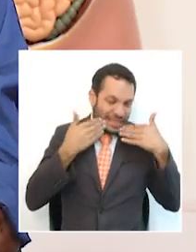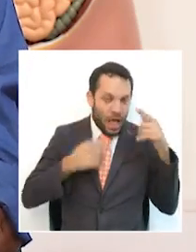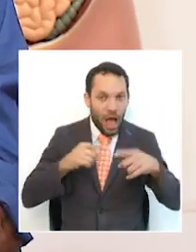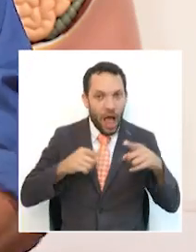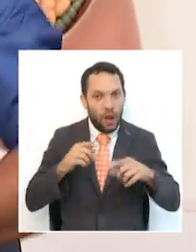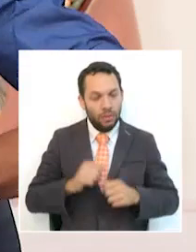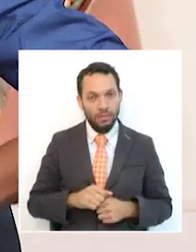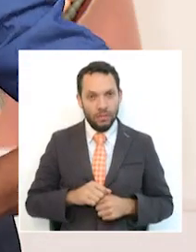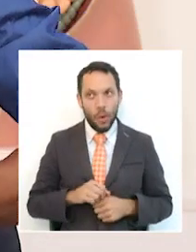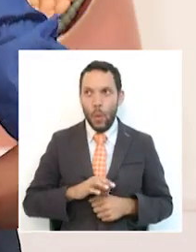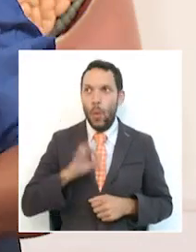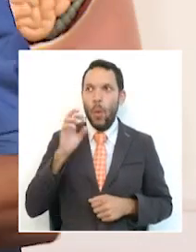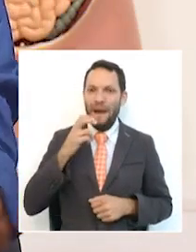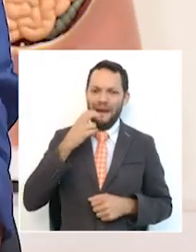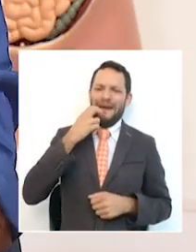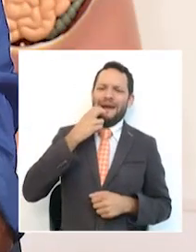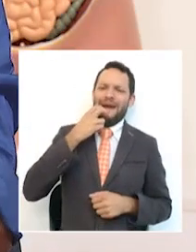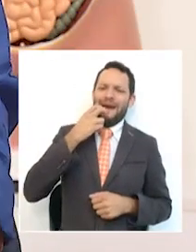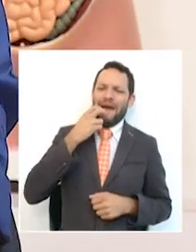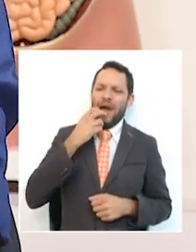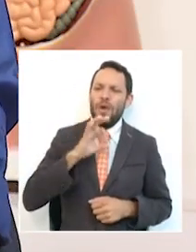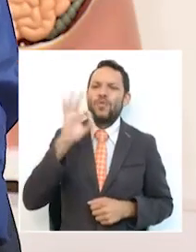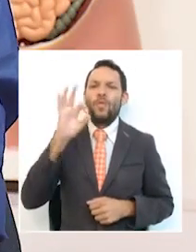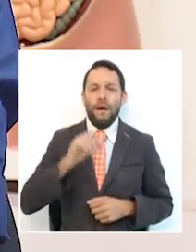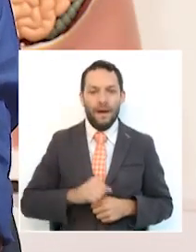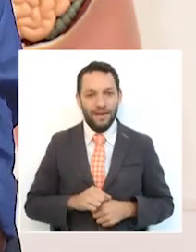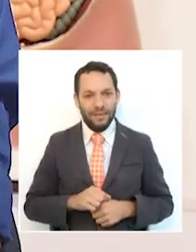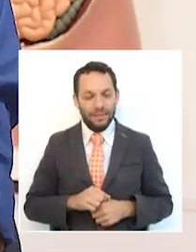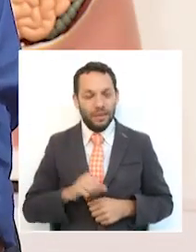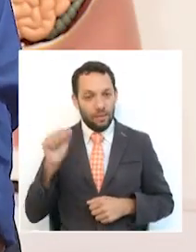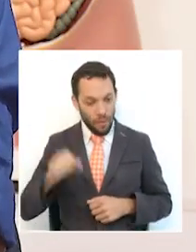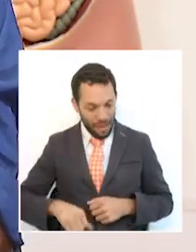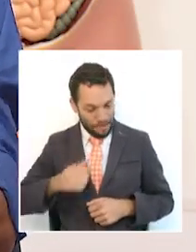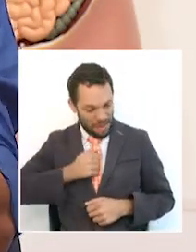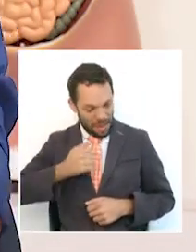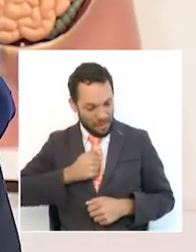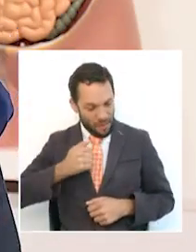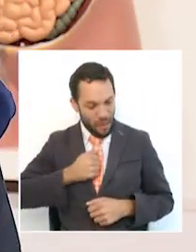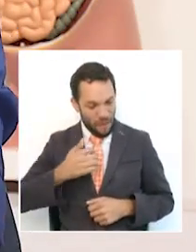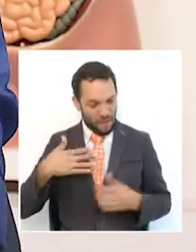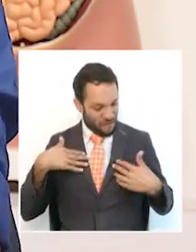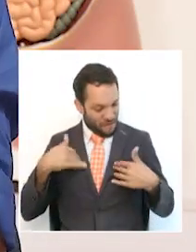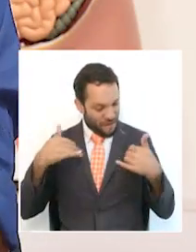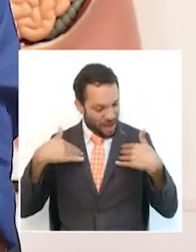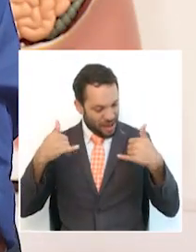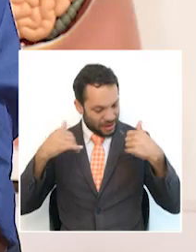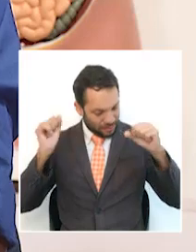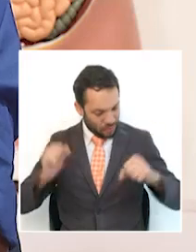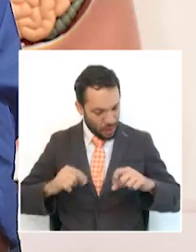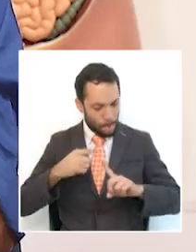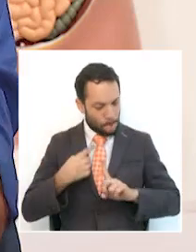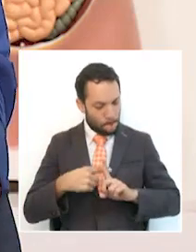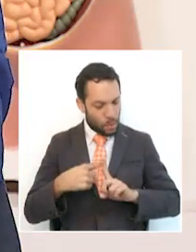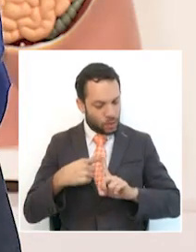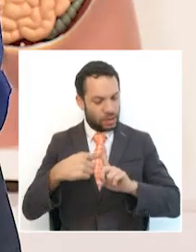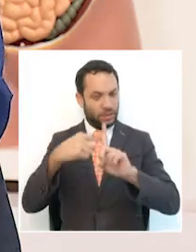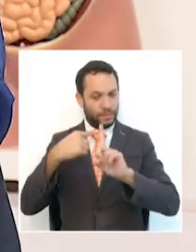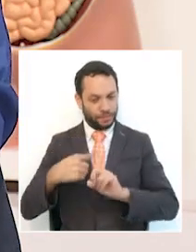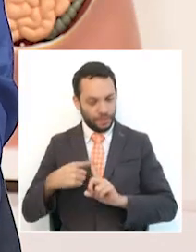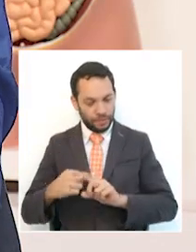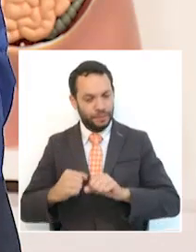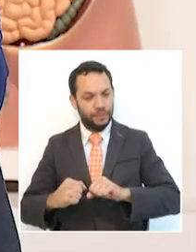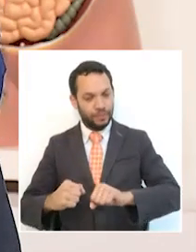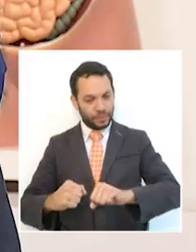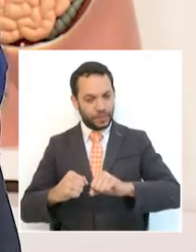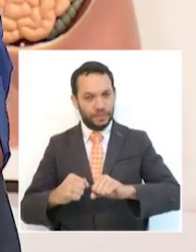se va a reír y hacerse uno mismo las carcajadas hacer todo esto ayuda bastante a que no pierda la energía vital y ya baje a